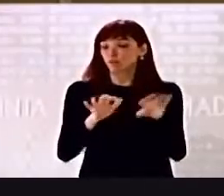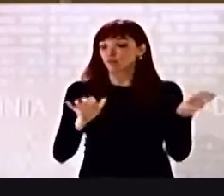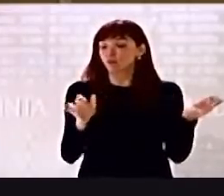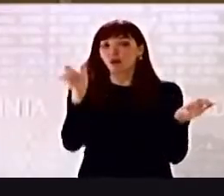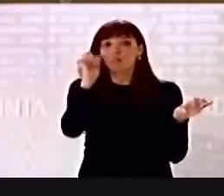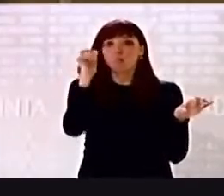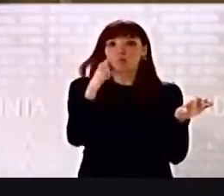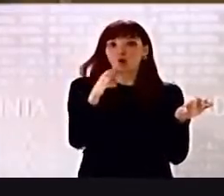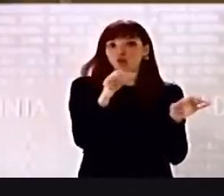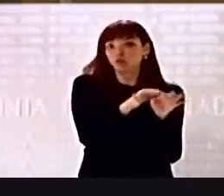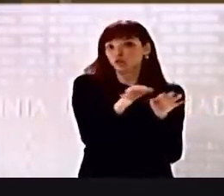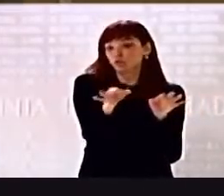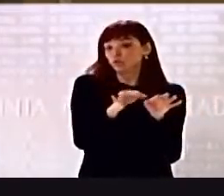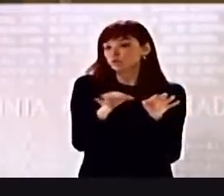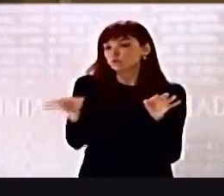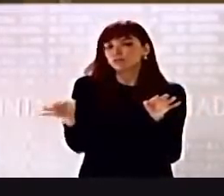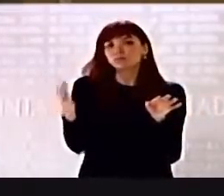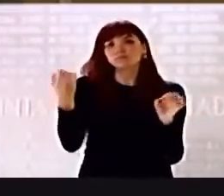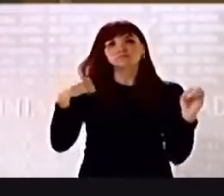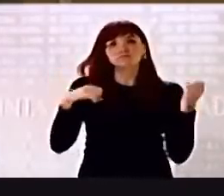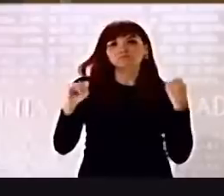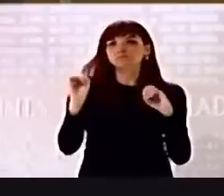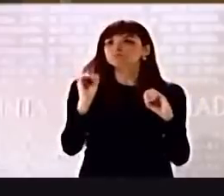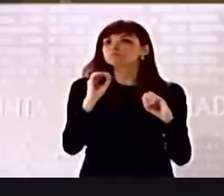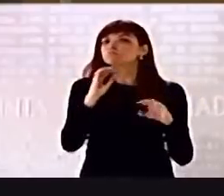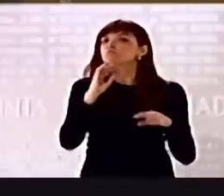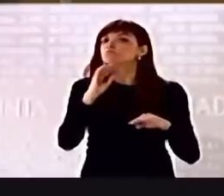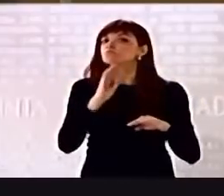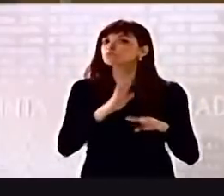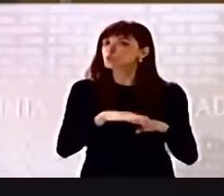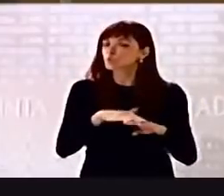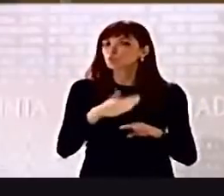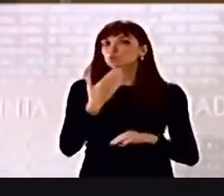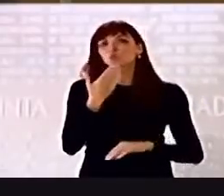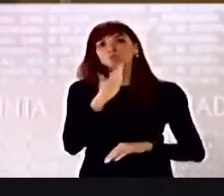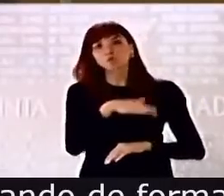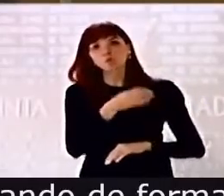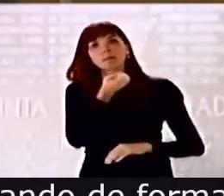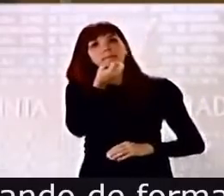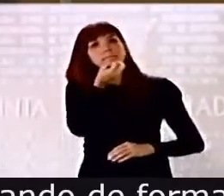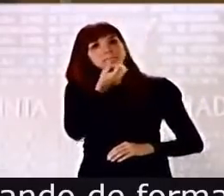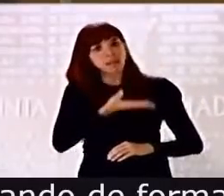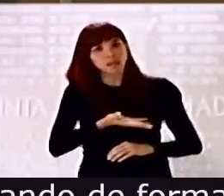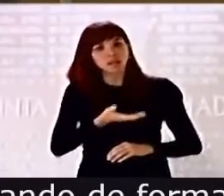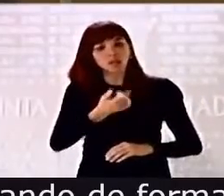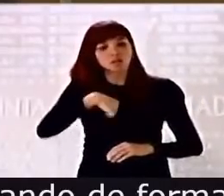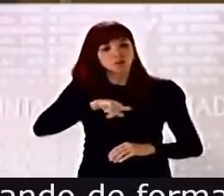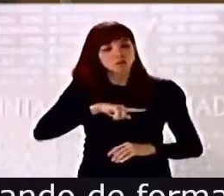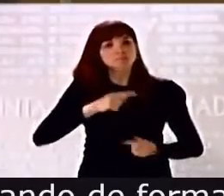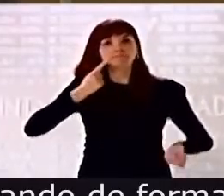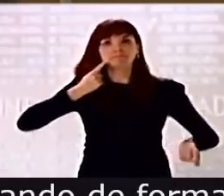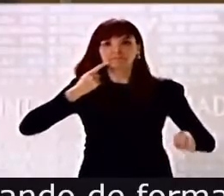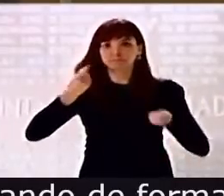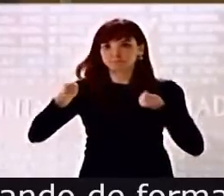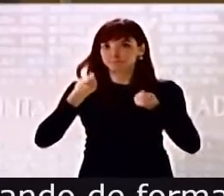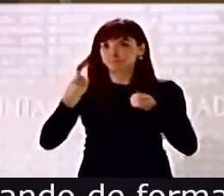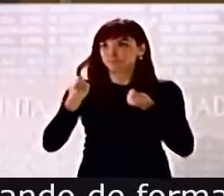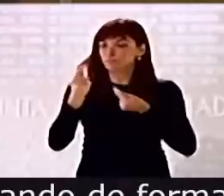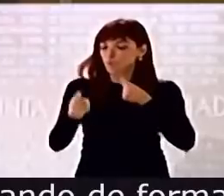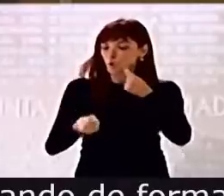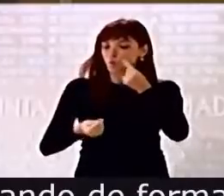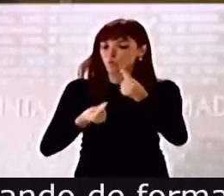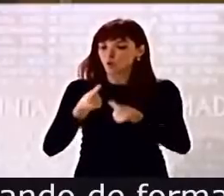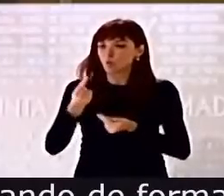poblaciones se están comportando de una forma adecuada y estamos consiguiendo controlar